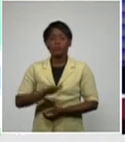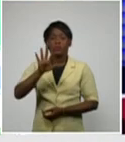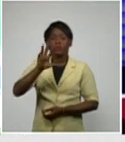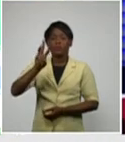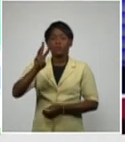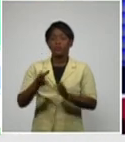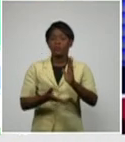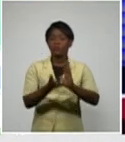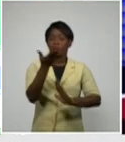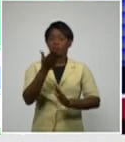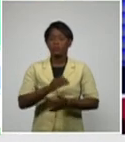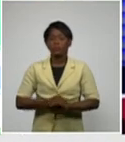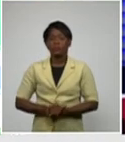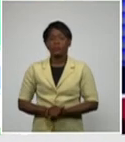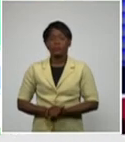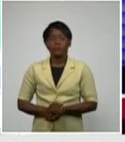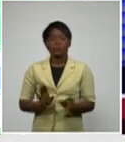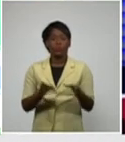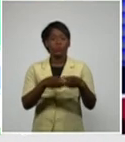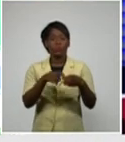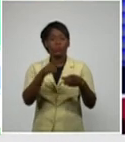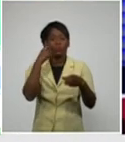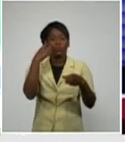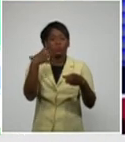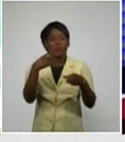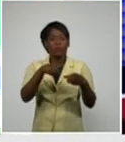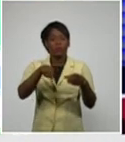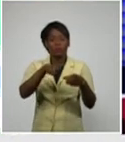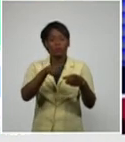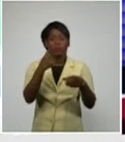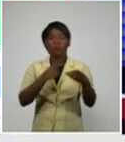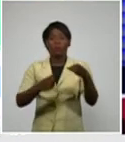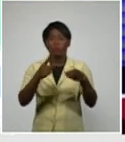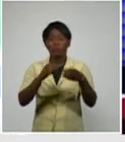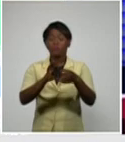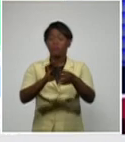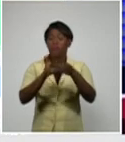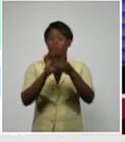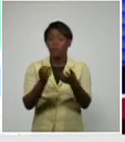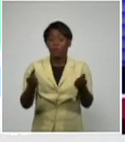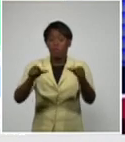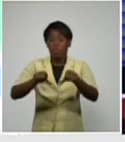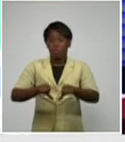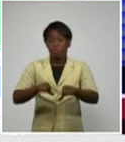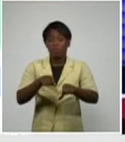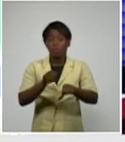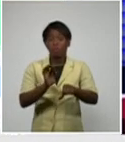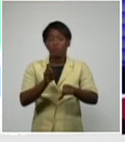ellos, un número importante de críticos, 26